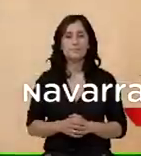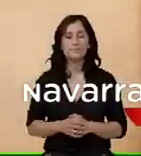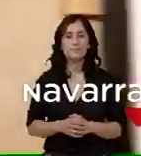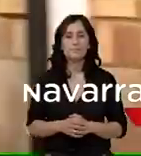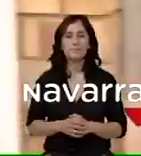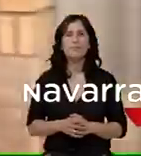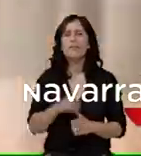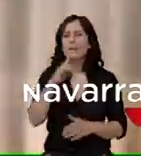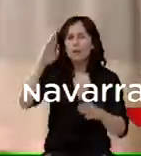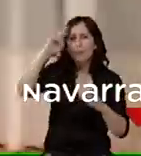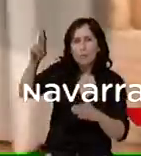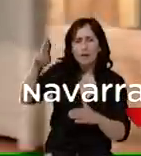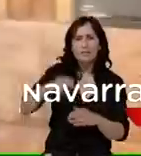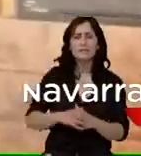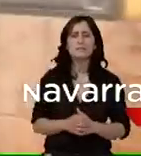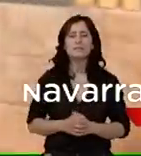¡Muy buenas!